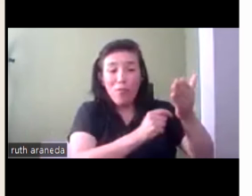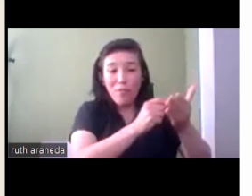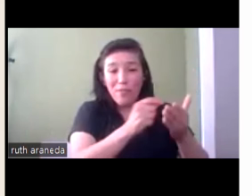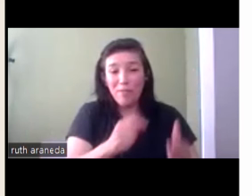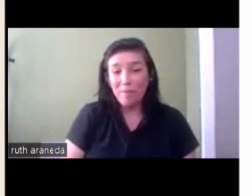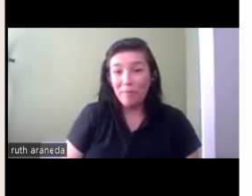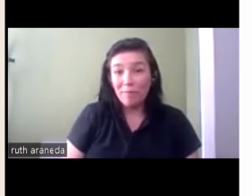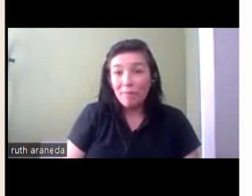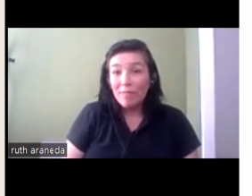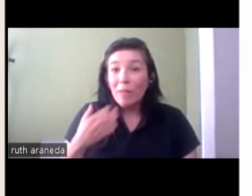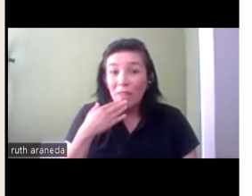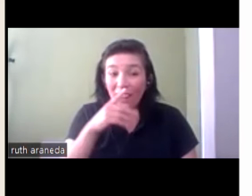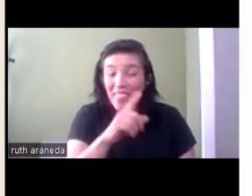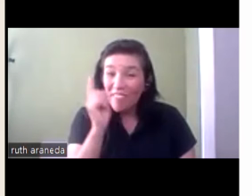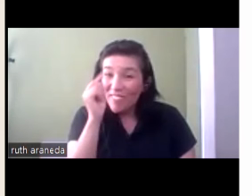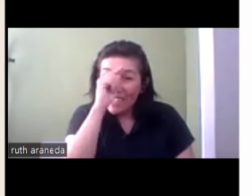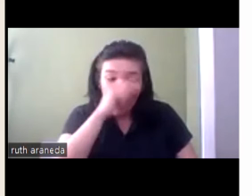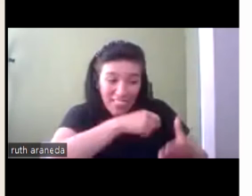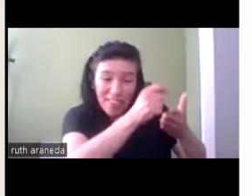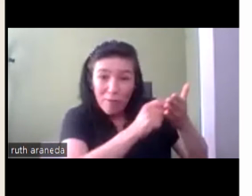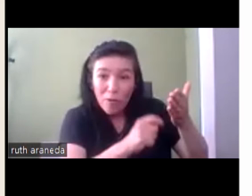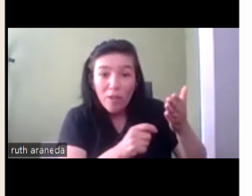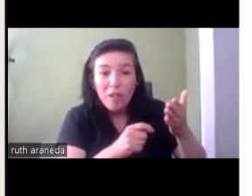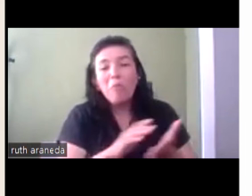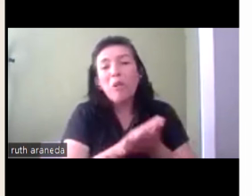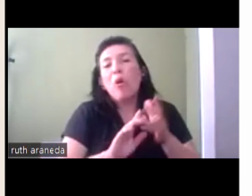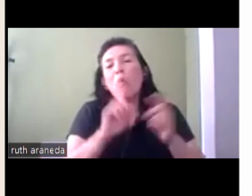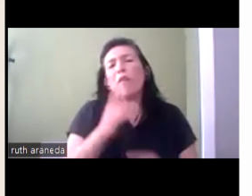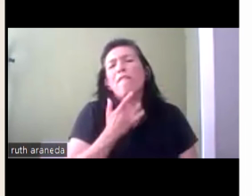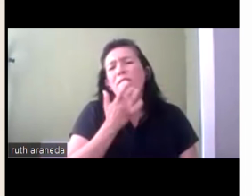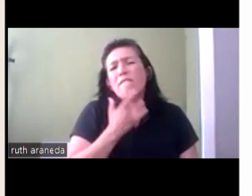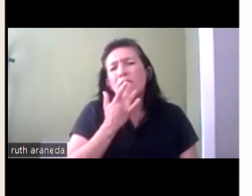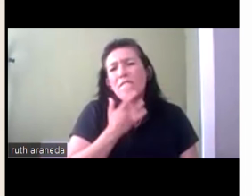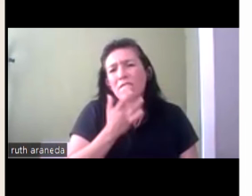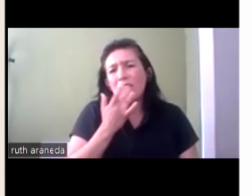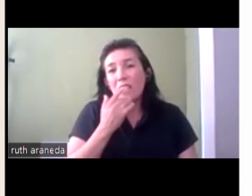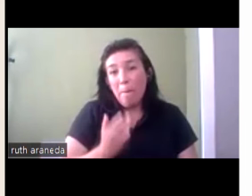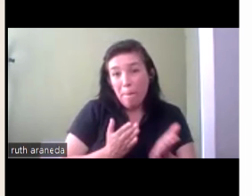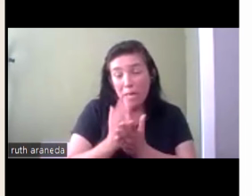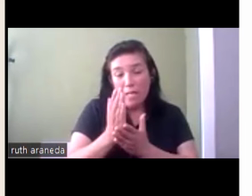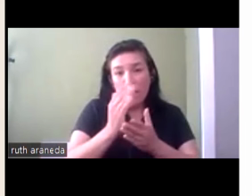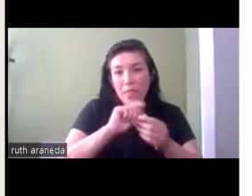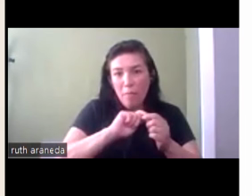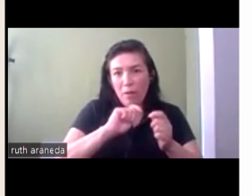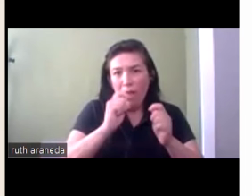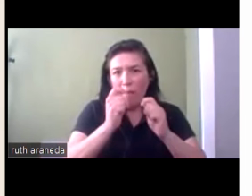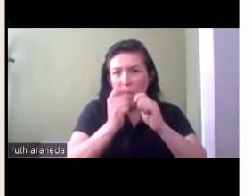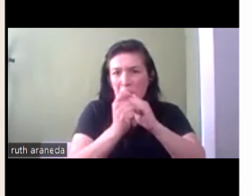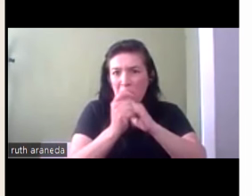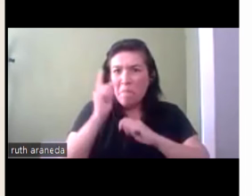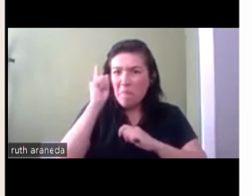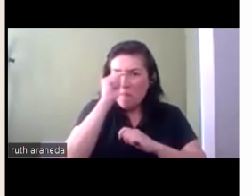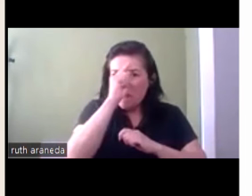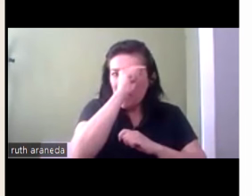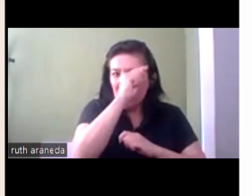La complicación gradual en los diseños, que quiere decir que a partir de motivos simples se van entramando patrones más complejos, y la atracción hipnótica